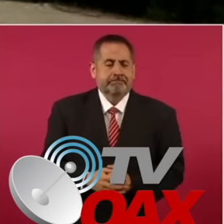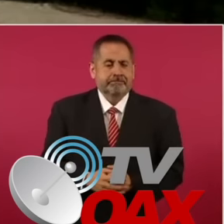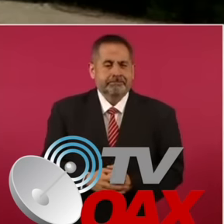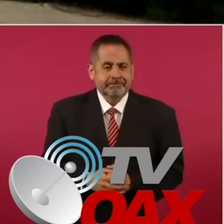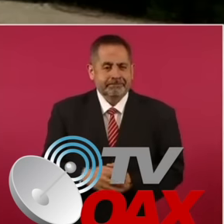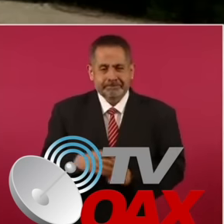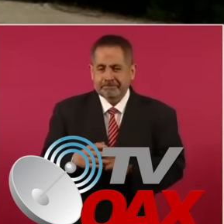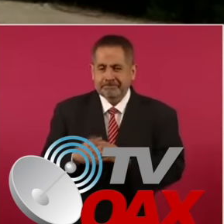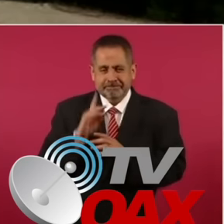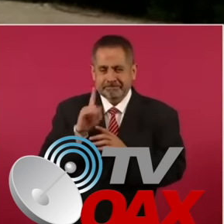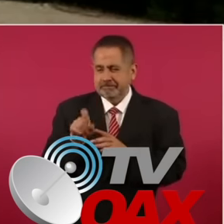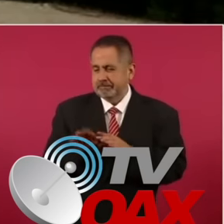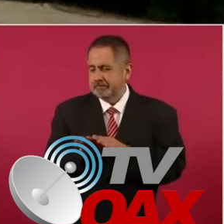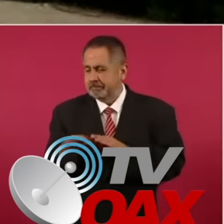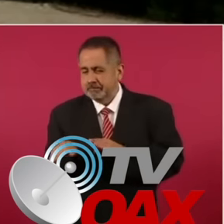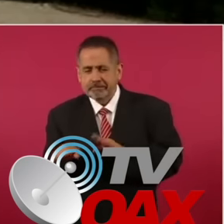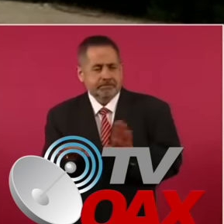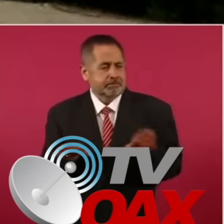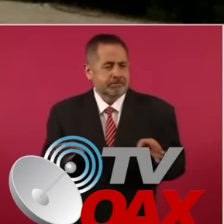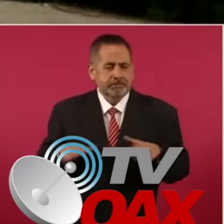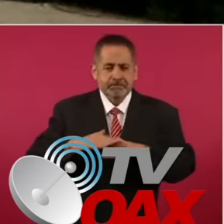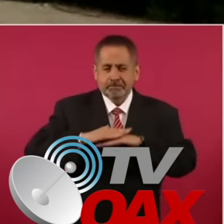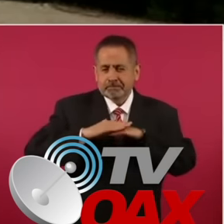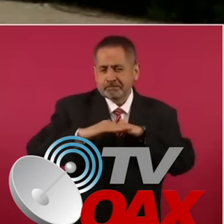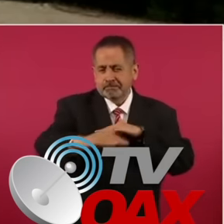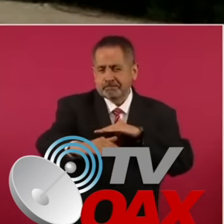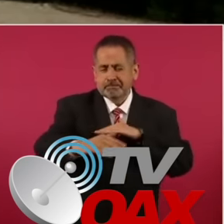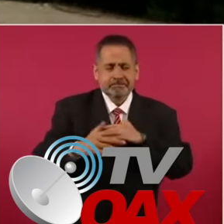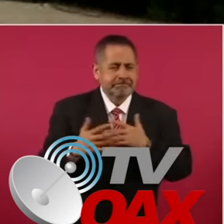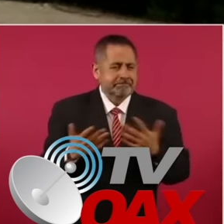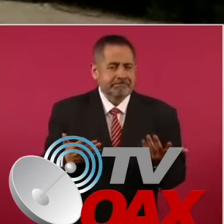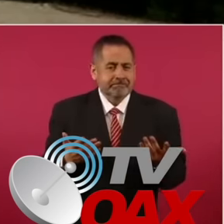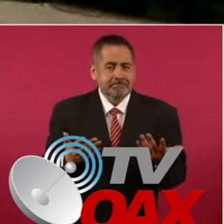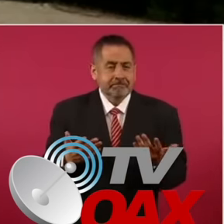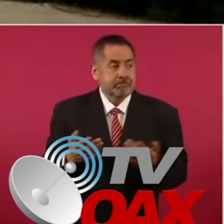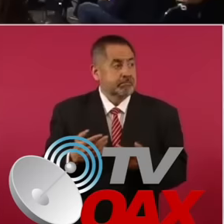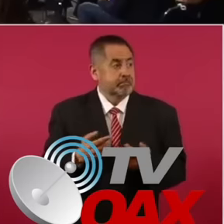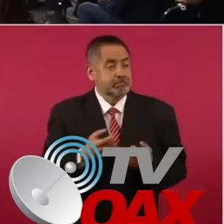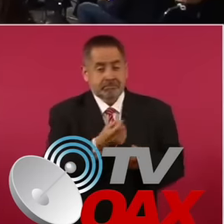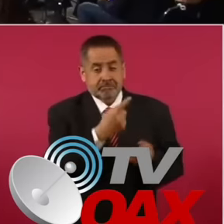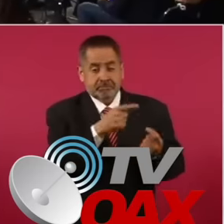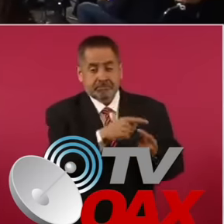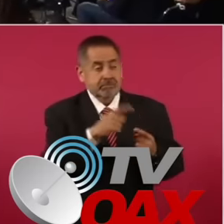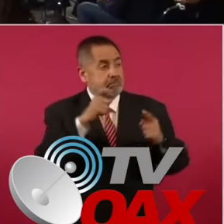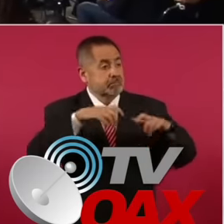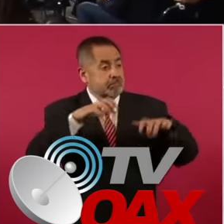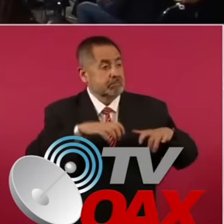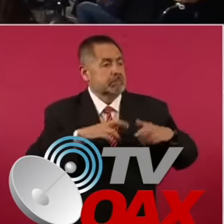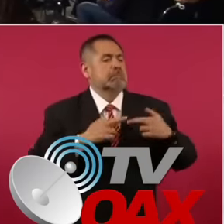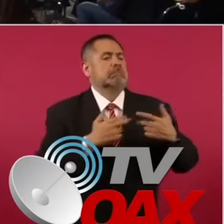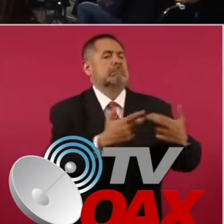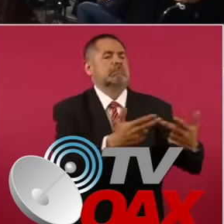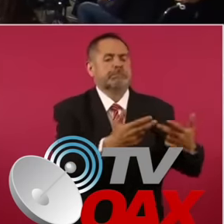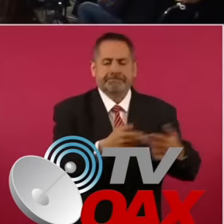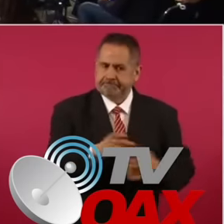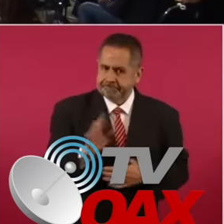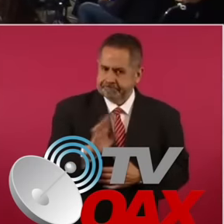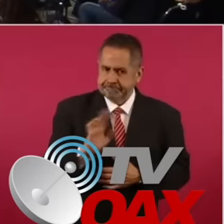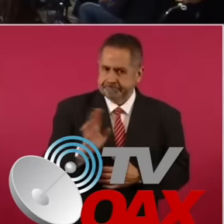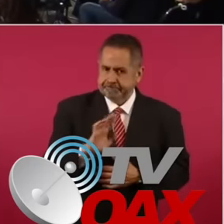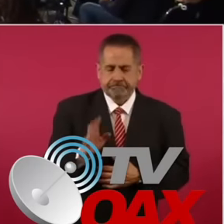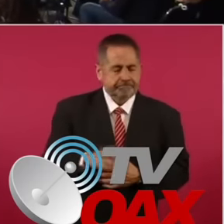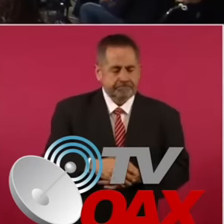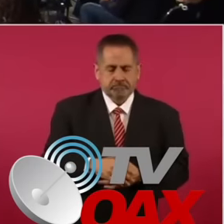de taludes necesarias y con las primeras lluvias, de nuevo el camino vuelve a